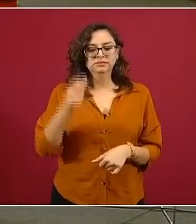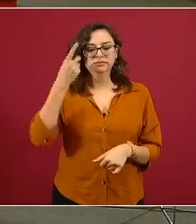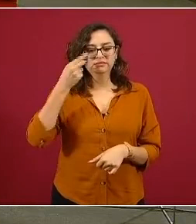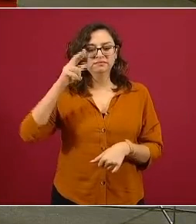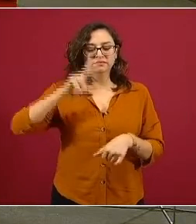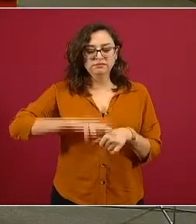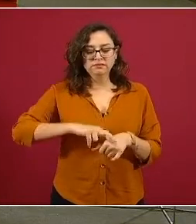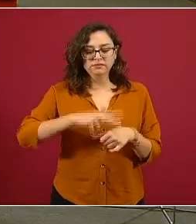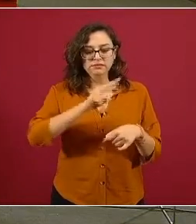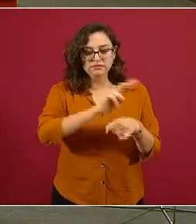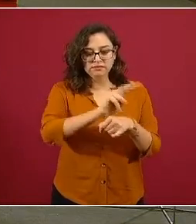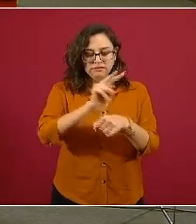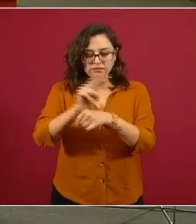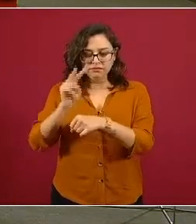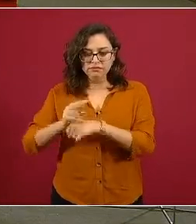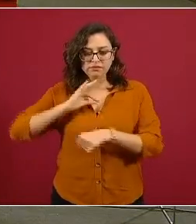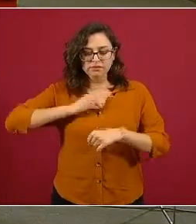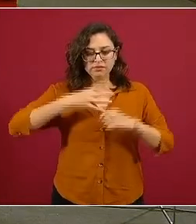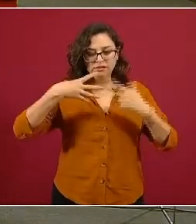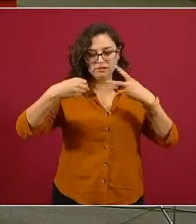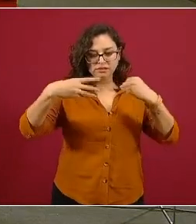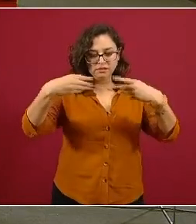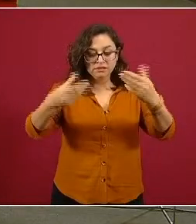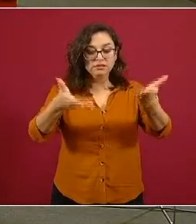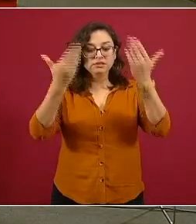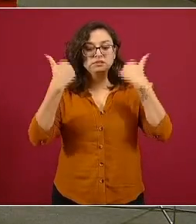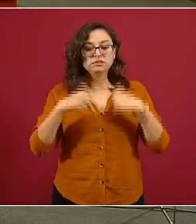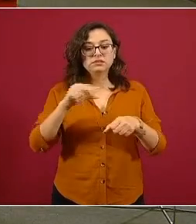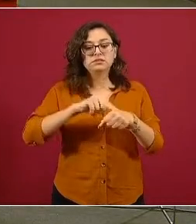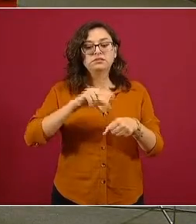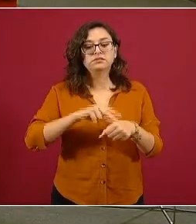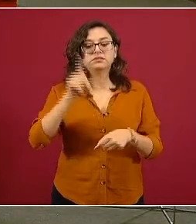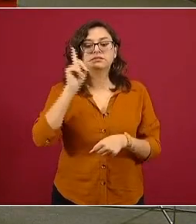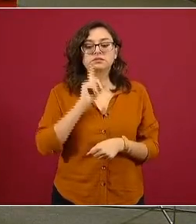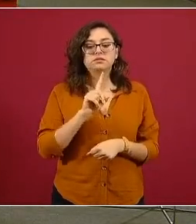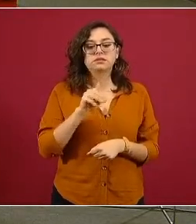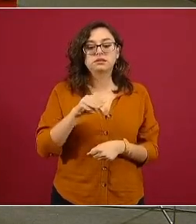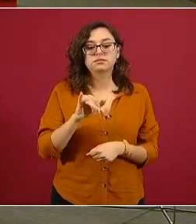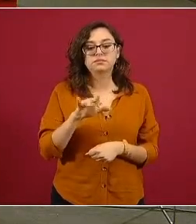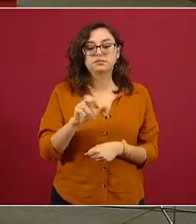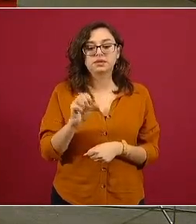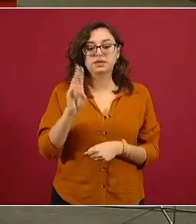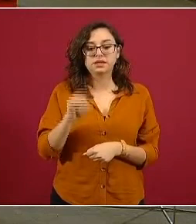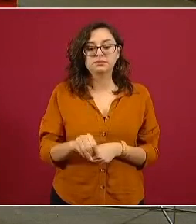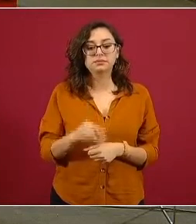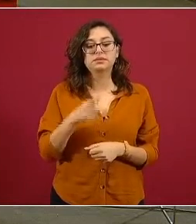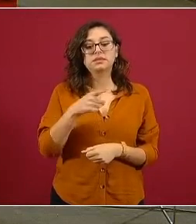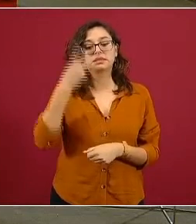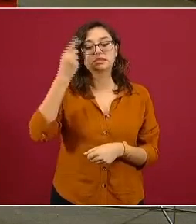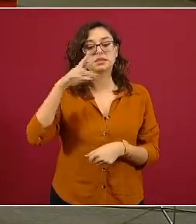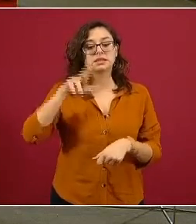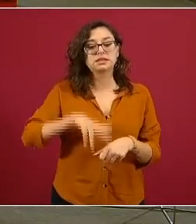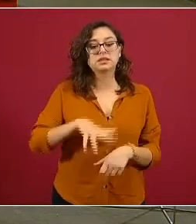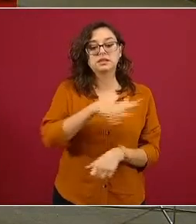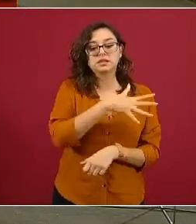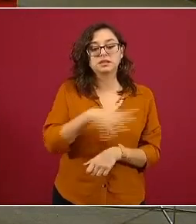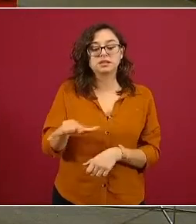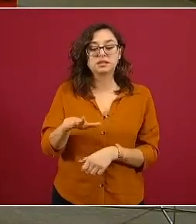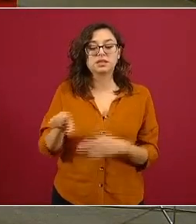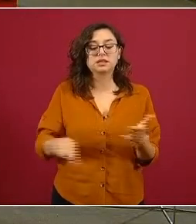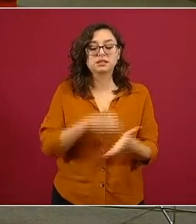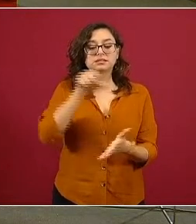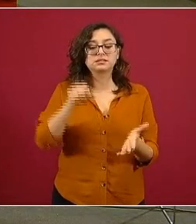Vigilancia Epidemiológica de Enfermedades Transmisibles. Y a continuación, la doctora Miriam Veras Godoy, quien es la directora general del